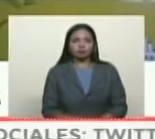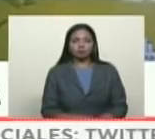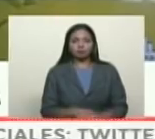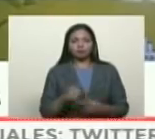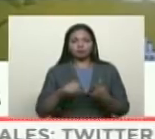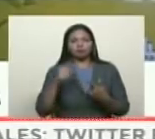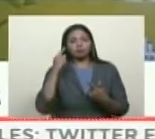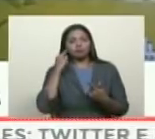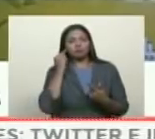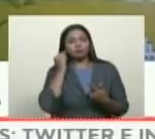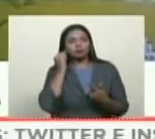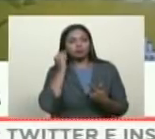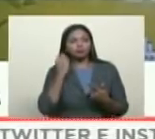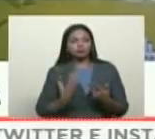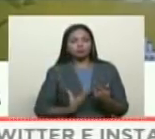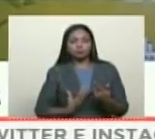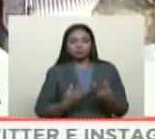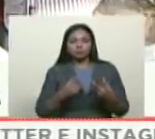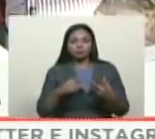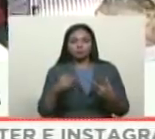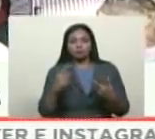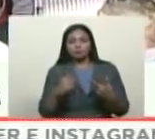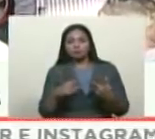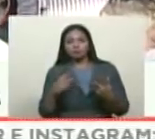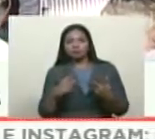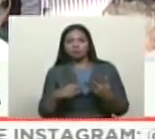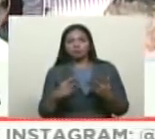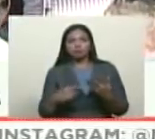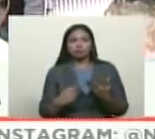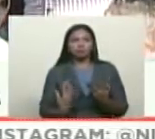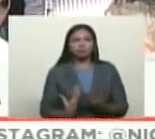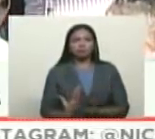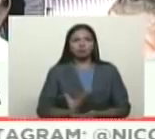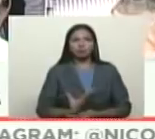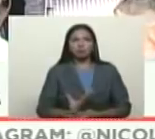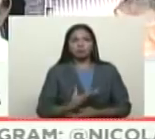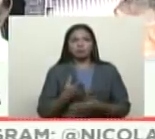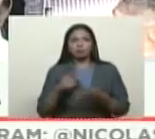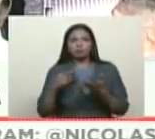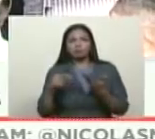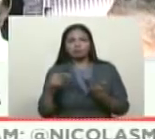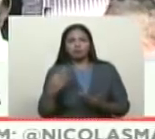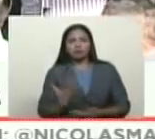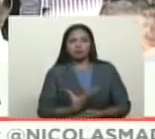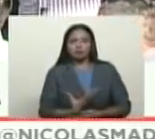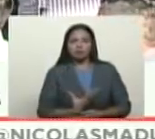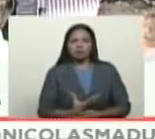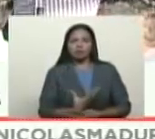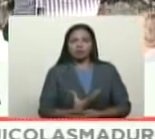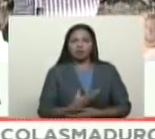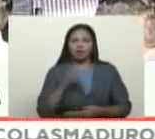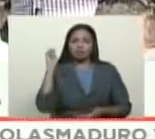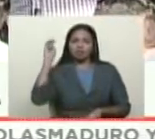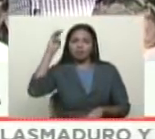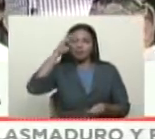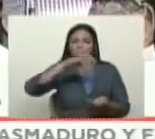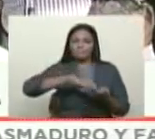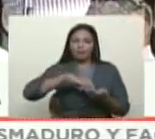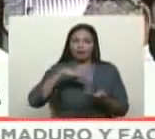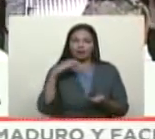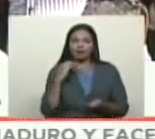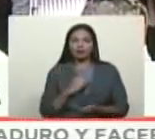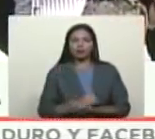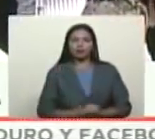Sánchez, Sumiré Ferrara, Antonio Lugo, Rodolfo Pérez, Régulo La Cruz, Maricela Arenas,